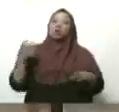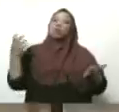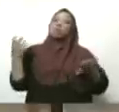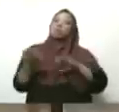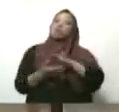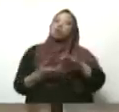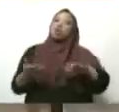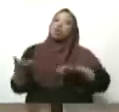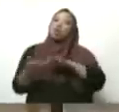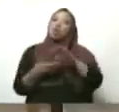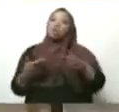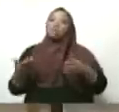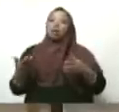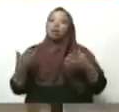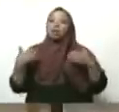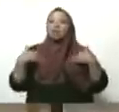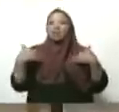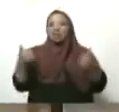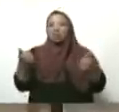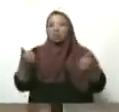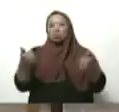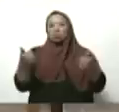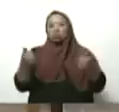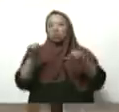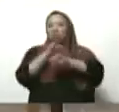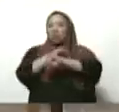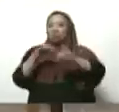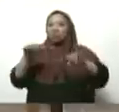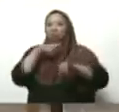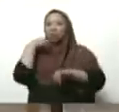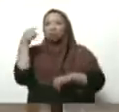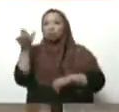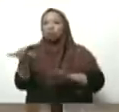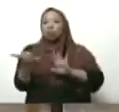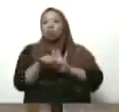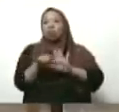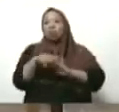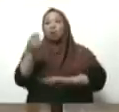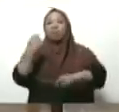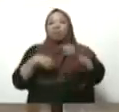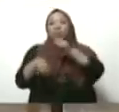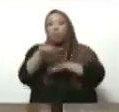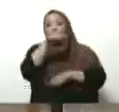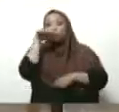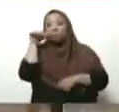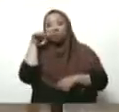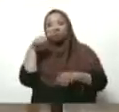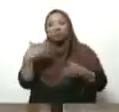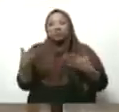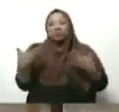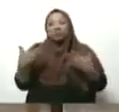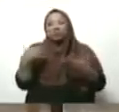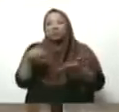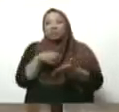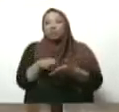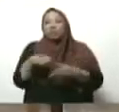orgánicos estructurales y terminales de degradación o sea de gravedad extrema